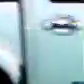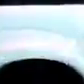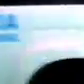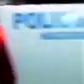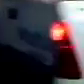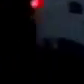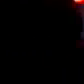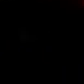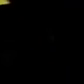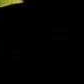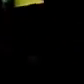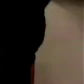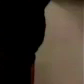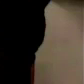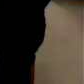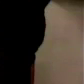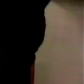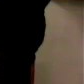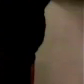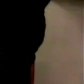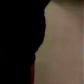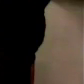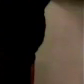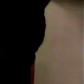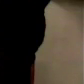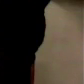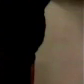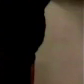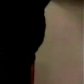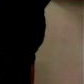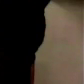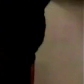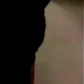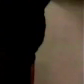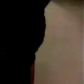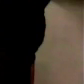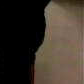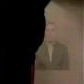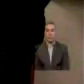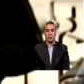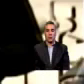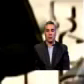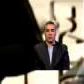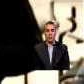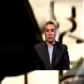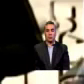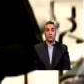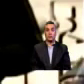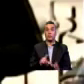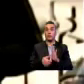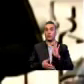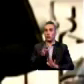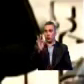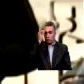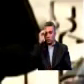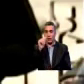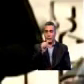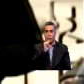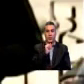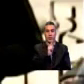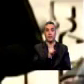Fue trasladado de la cárcel 4 de Quito al Hospital Eugenio Espejo inicialmente. Luego fue llevado a una casa de salud